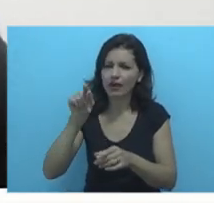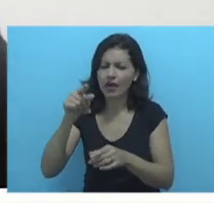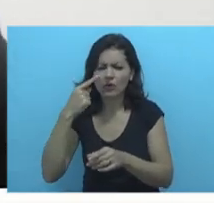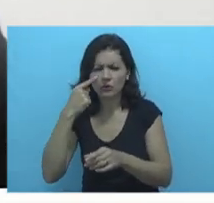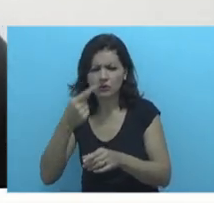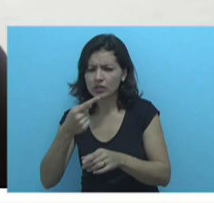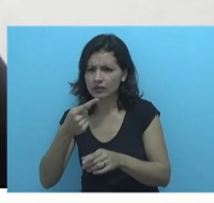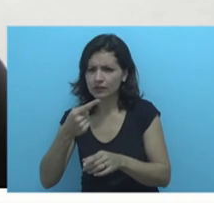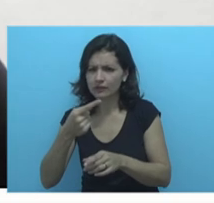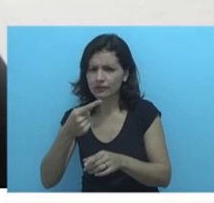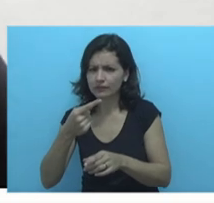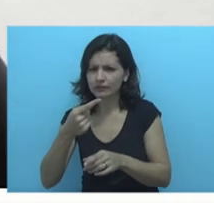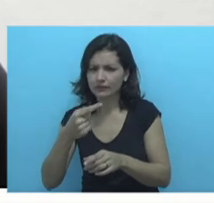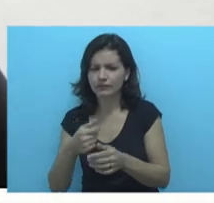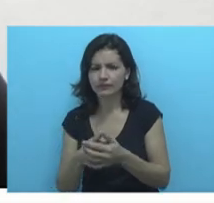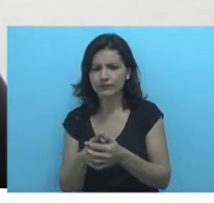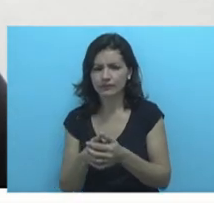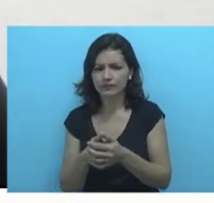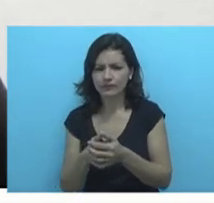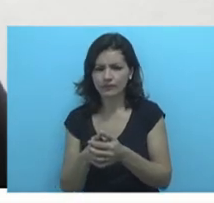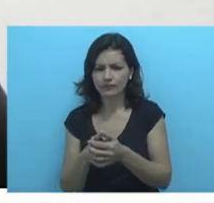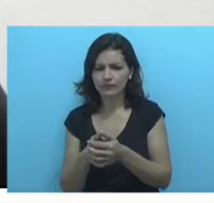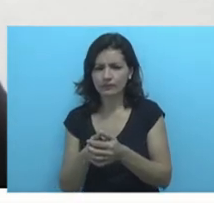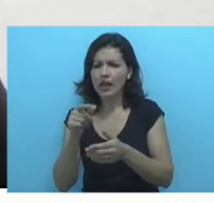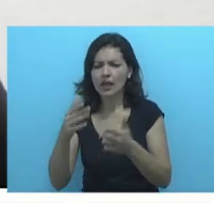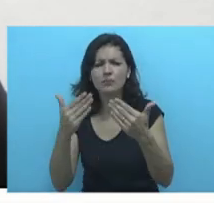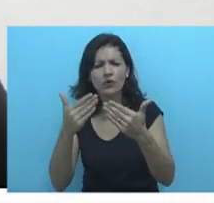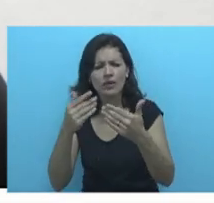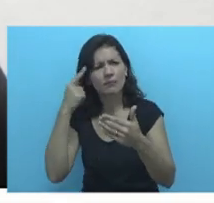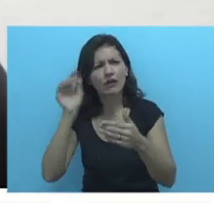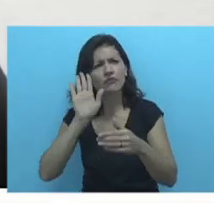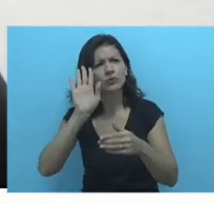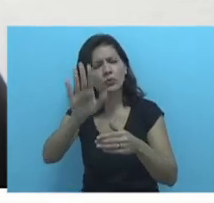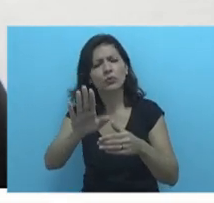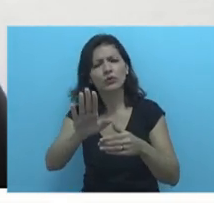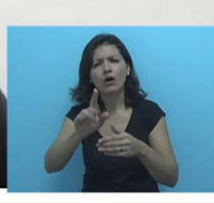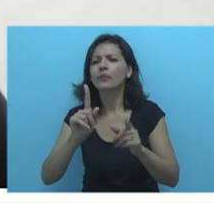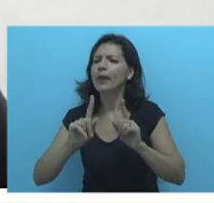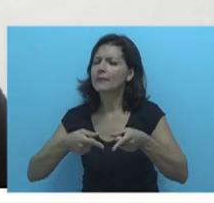Y con esa misma capacidad de estar planificando el futuro a 30 años, compartía